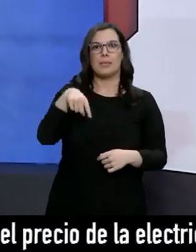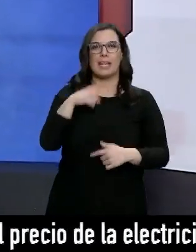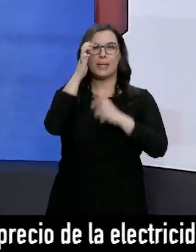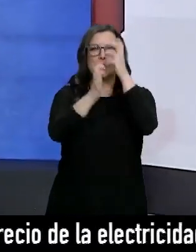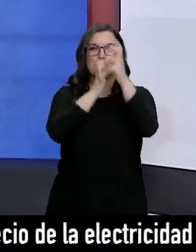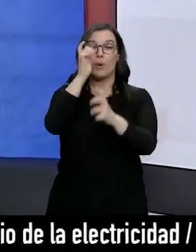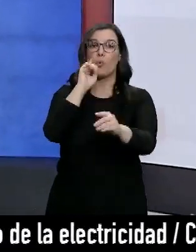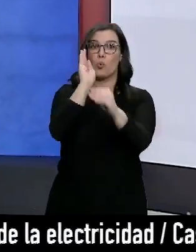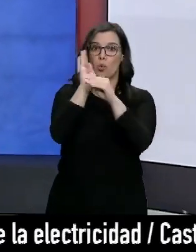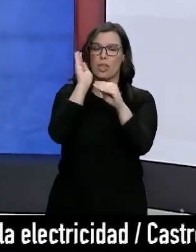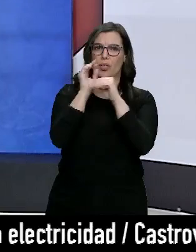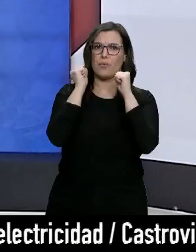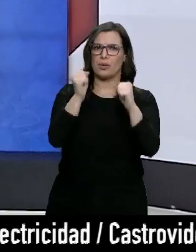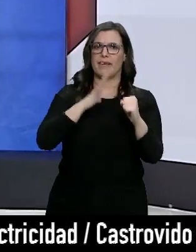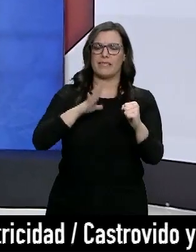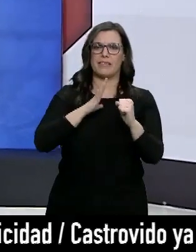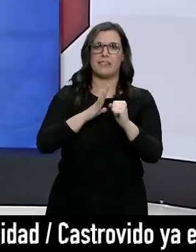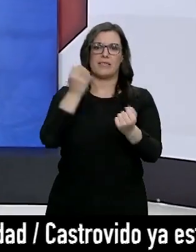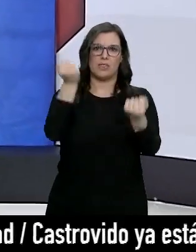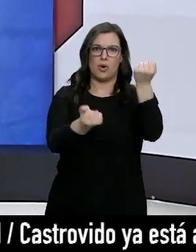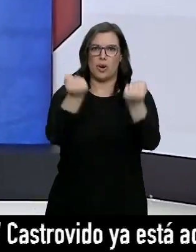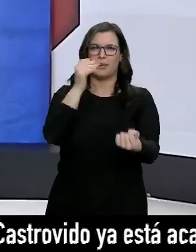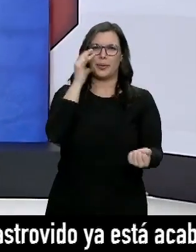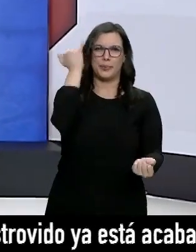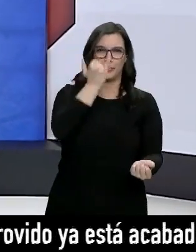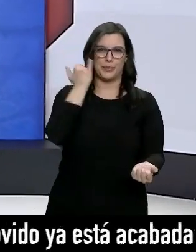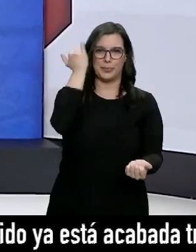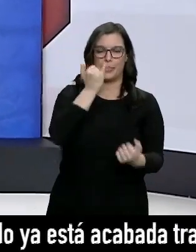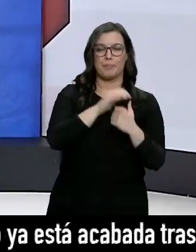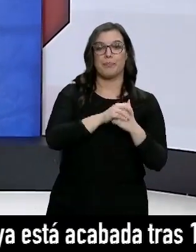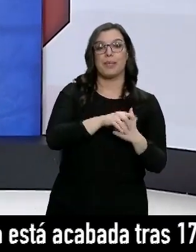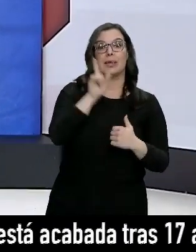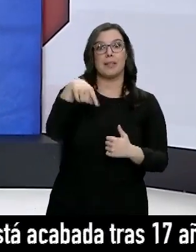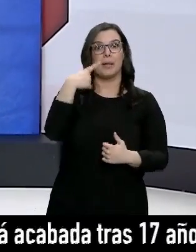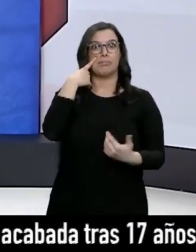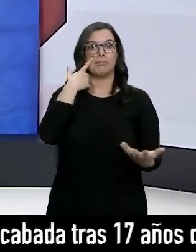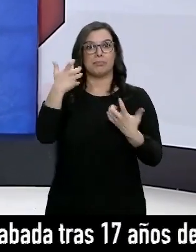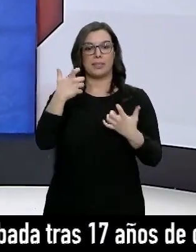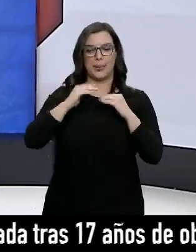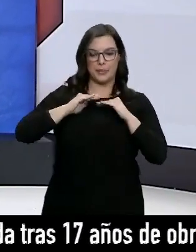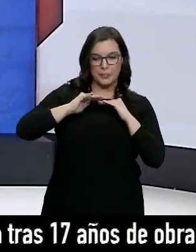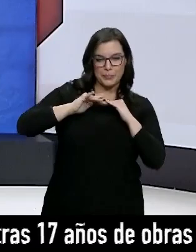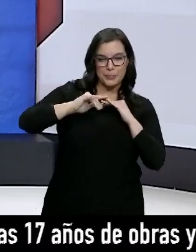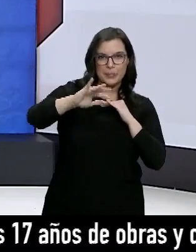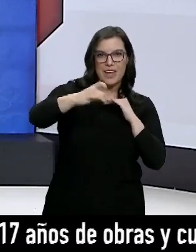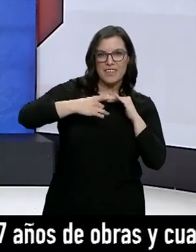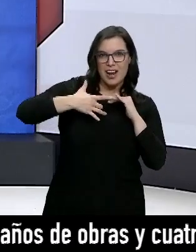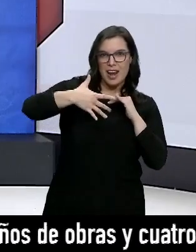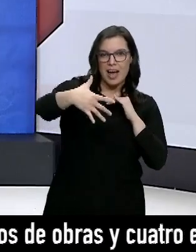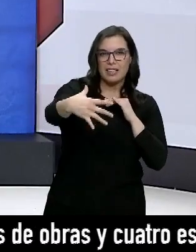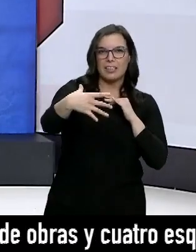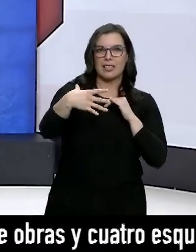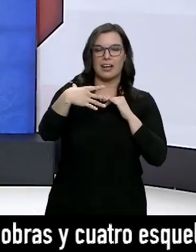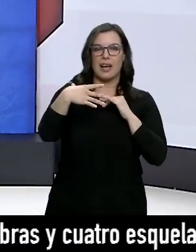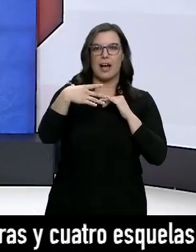Les pedimos mucha precaución al volante porque puede dificultar la visibilidad. Otro protagonista ha sido esa capa fina que hemos visto blanca encima de las